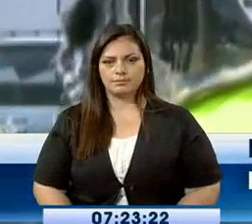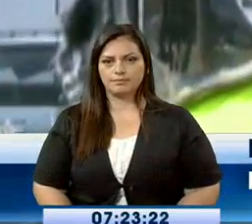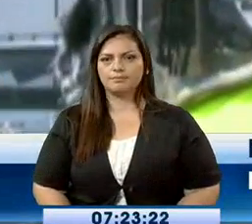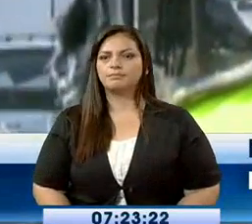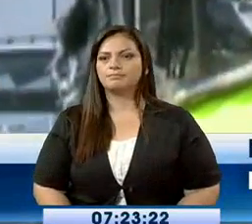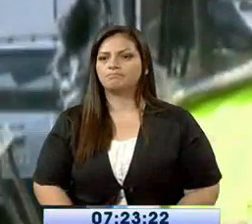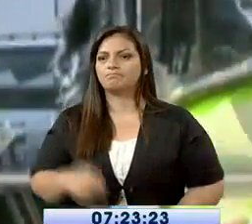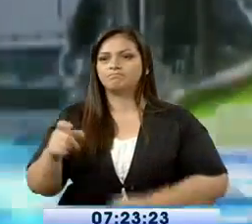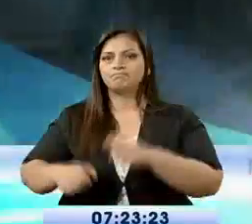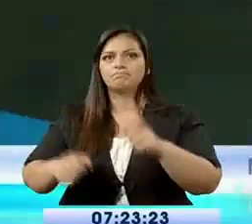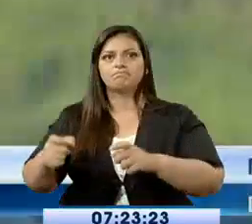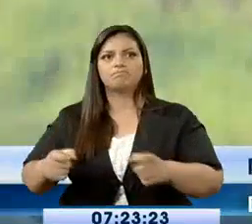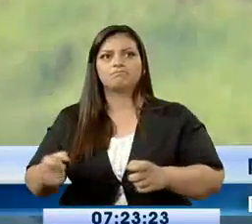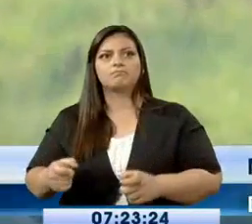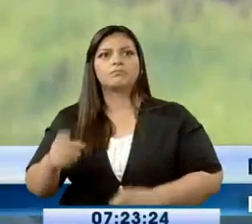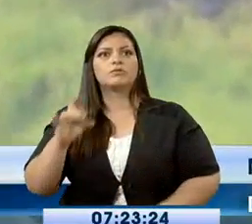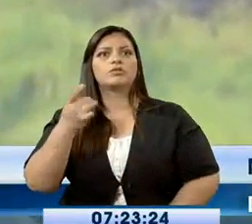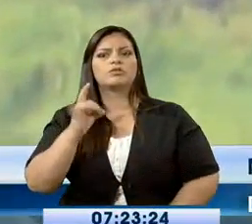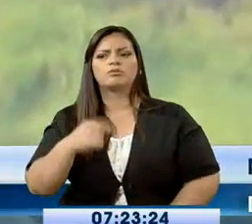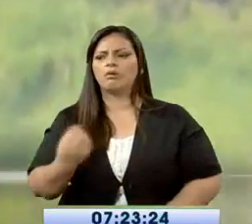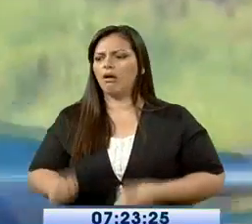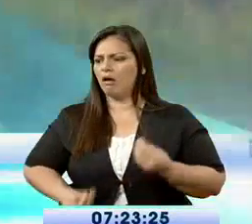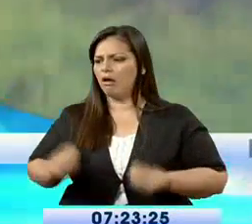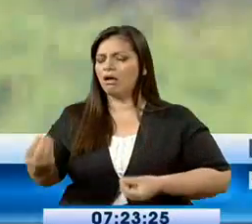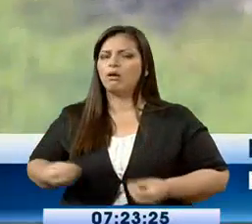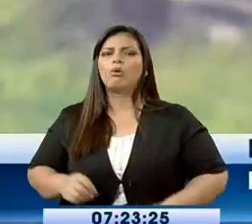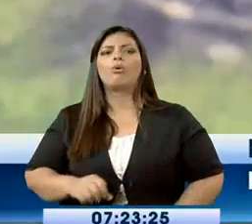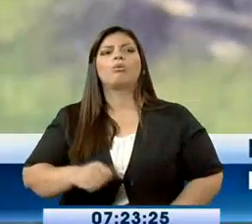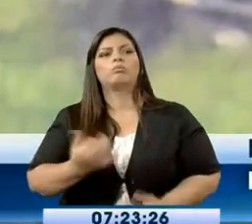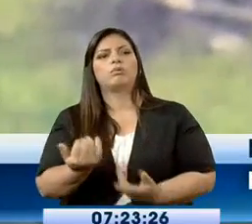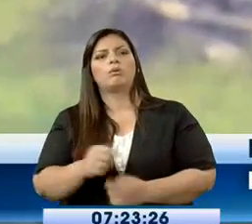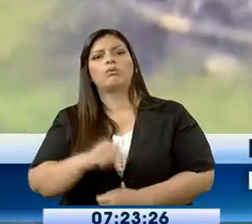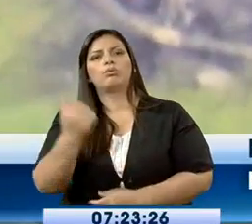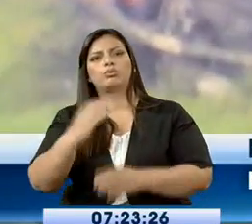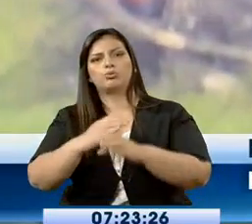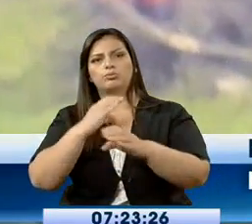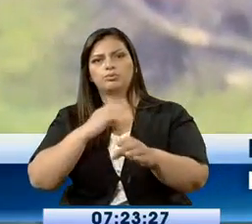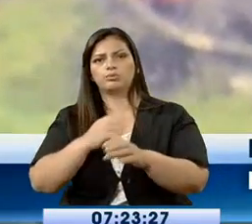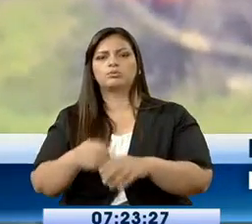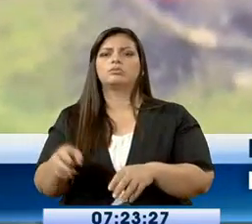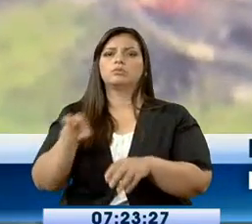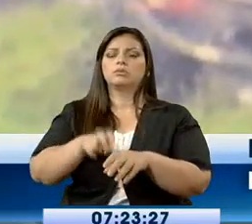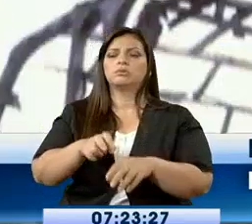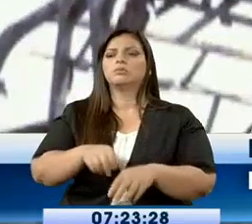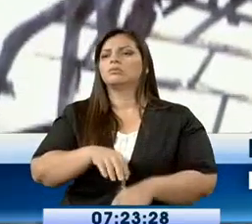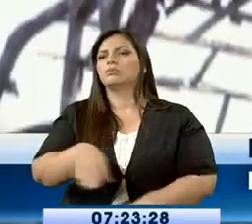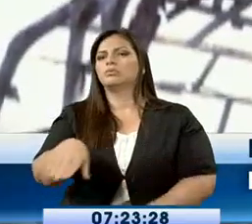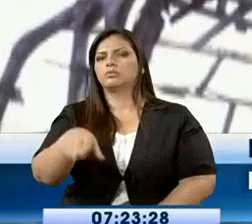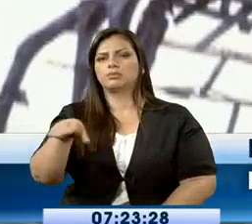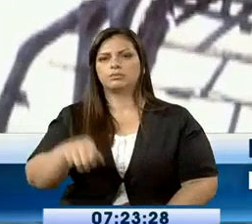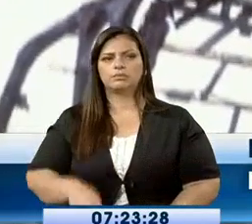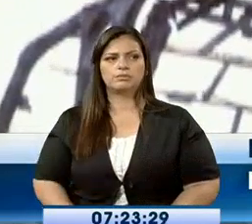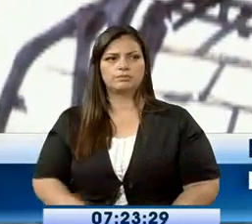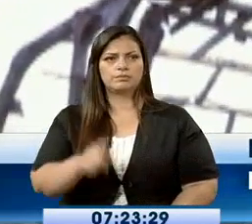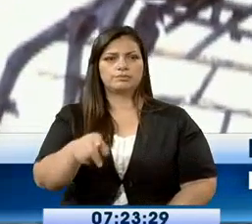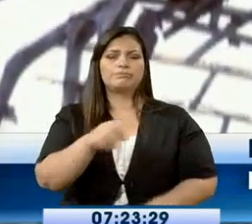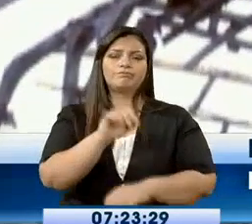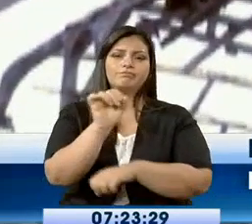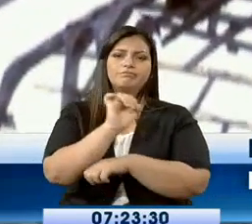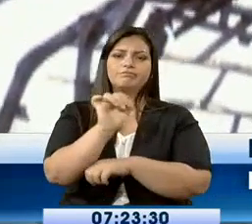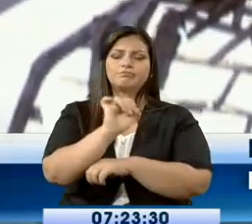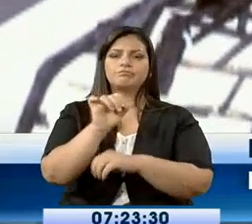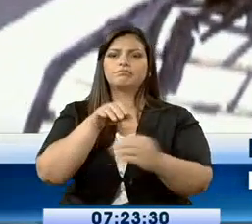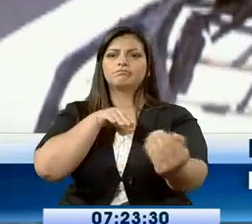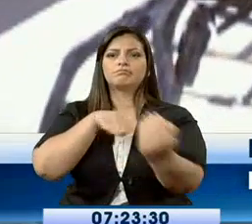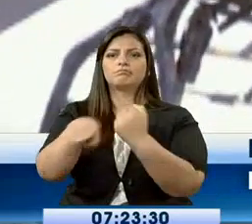a Quito o a su destino final. La vía por seguridad permaneció cerrada por cerca de una hora en ambos sentidos. Muchos de los ocupantes de la carretera